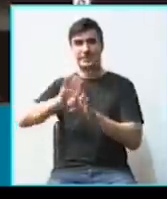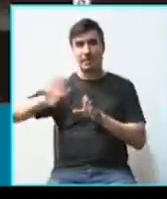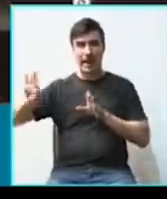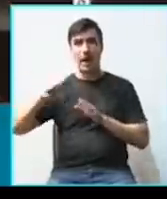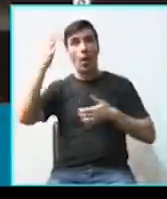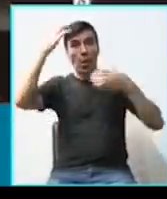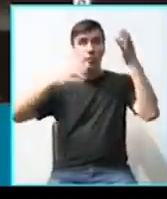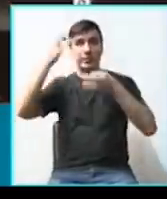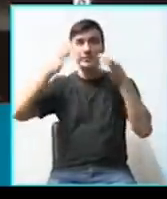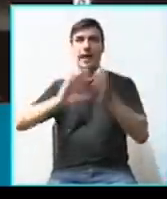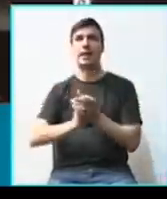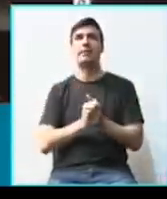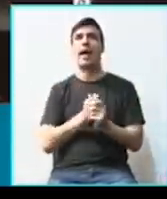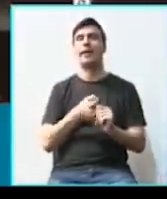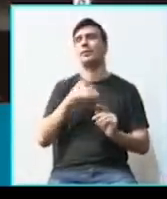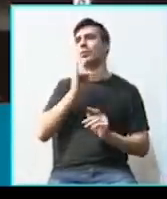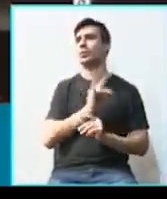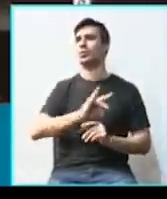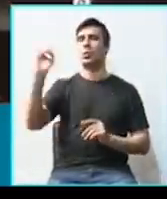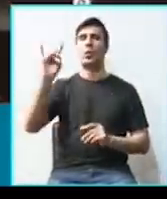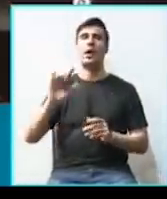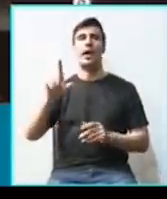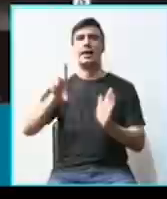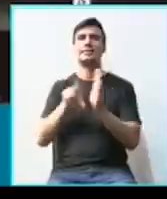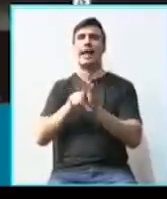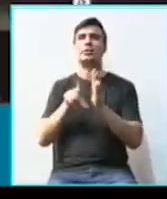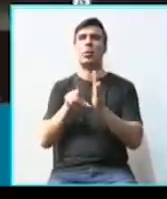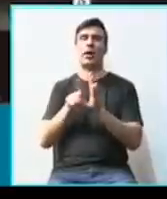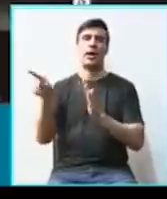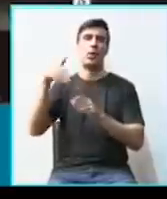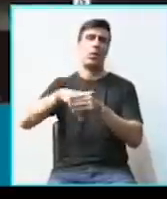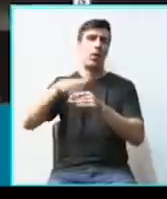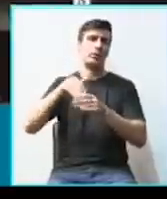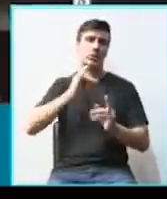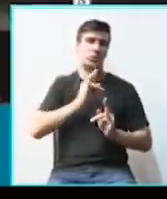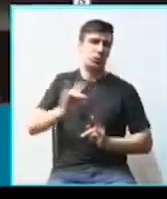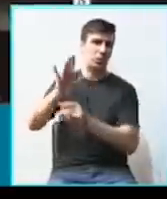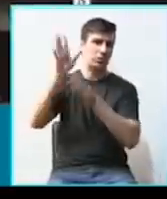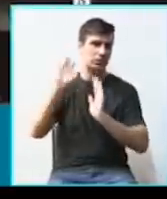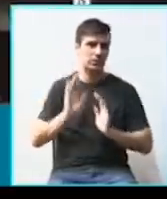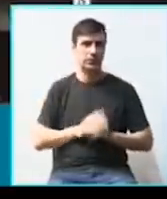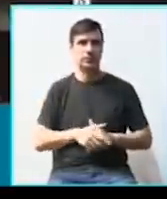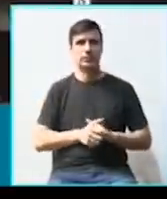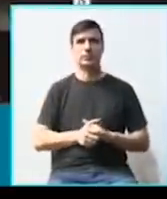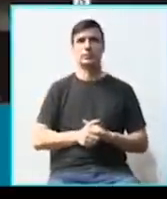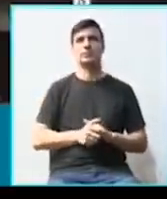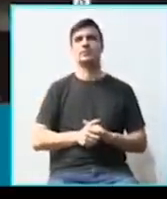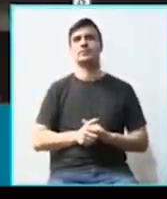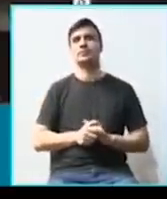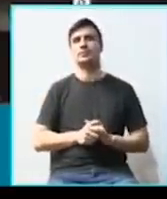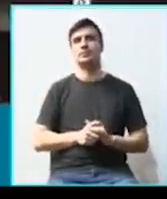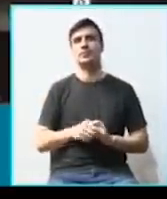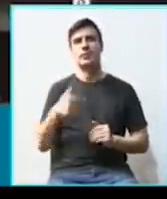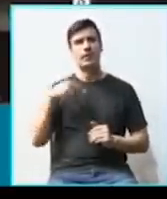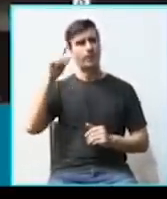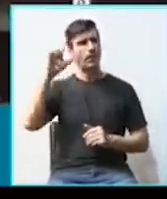nos dice el bloque oficialista es, no vamos a hacer cargo, vamos a votar este rejado de la Plaza de Mayo. Yo